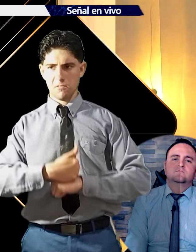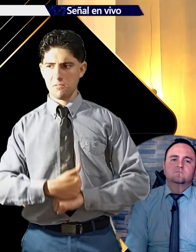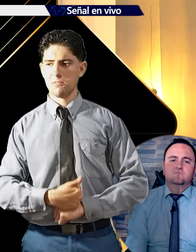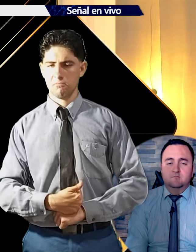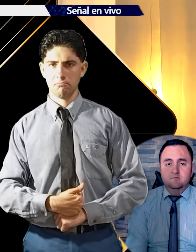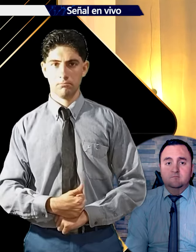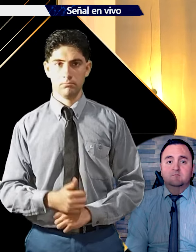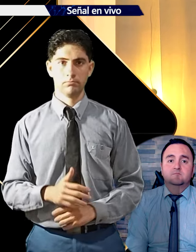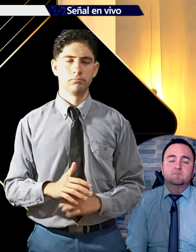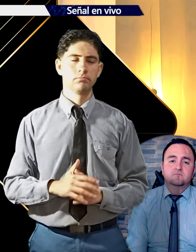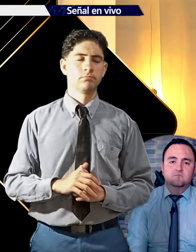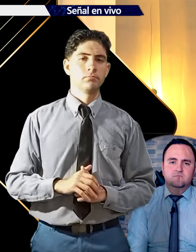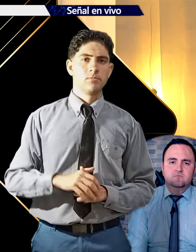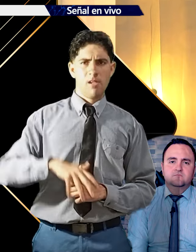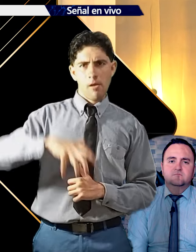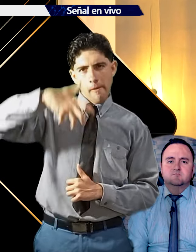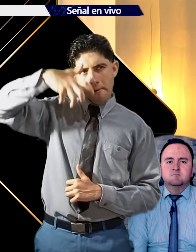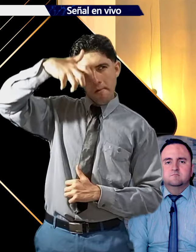Valera,